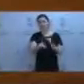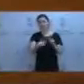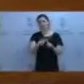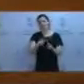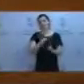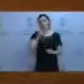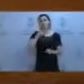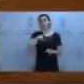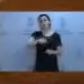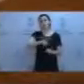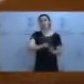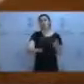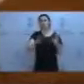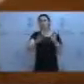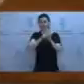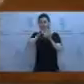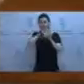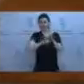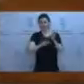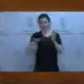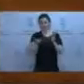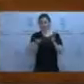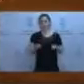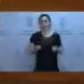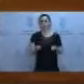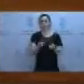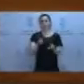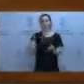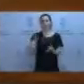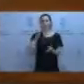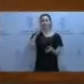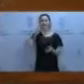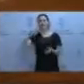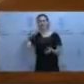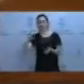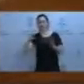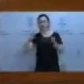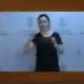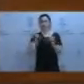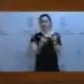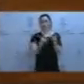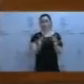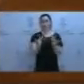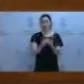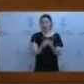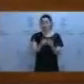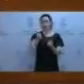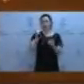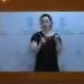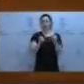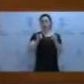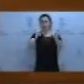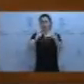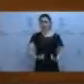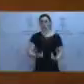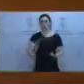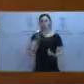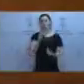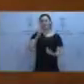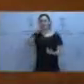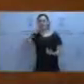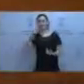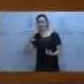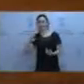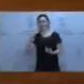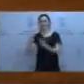futura ley debiera limitar en la ratio de VTCs, vehículos con conductor, un límite de un VTC por cada